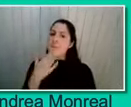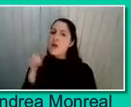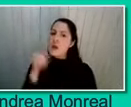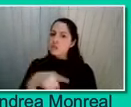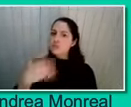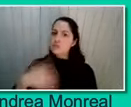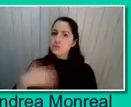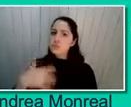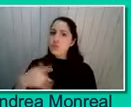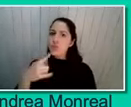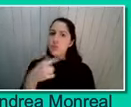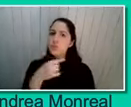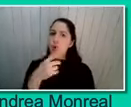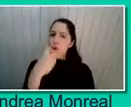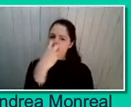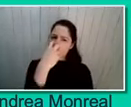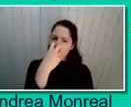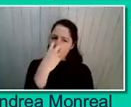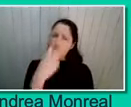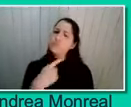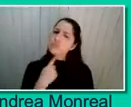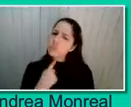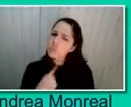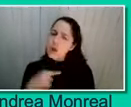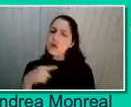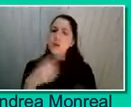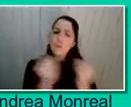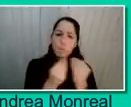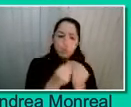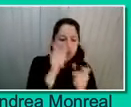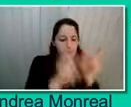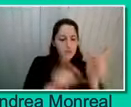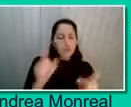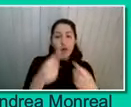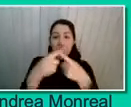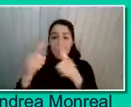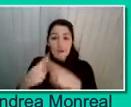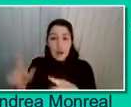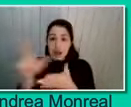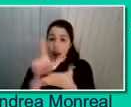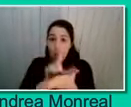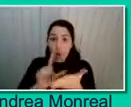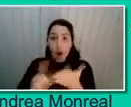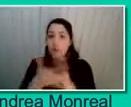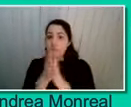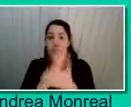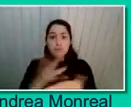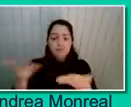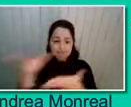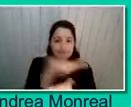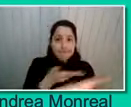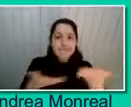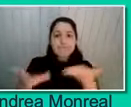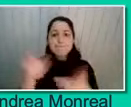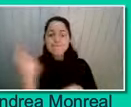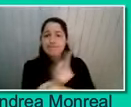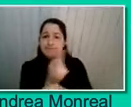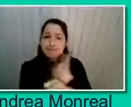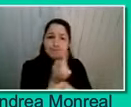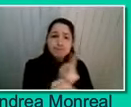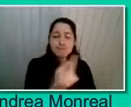y muchos investigadores de distintos lados están interactuando. Yo en este minuto estoy participando en una red de 14 investigaciones que